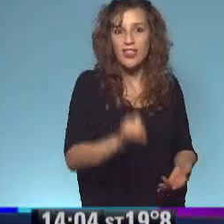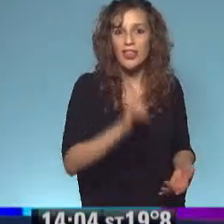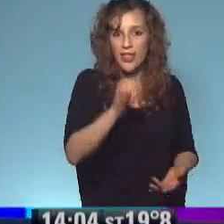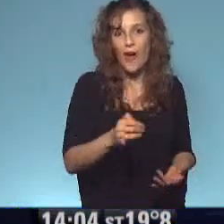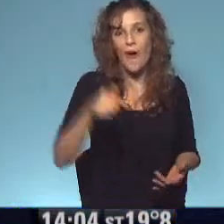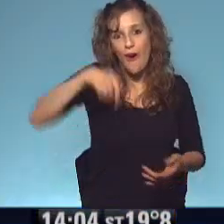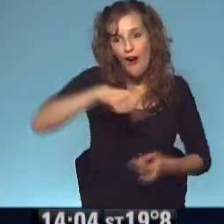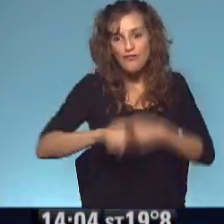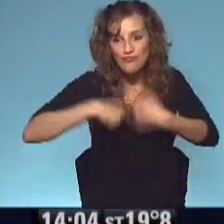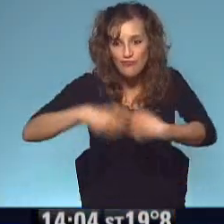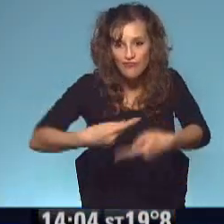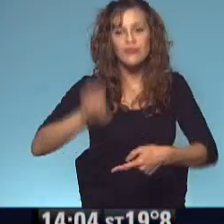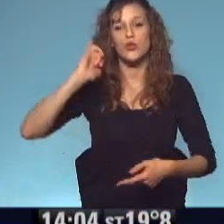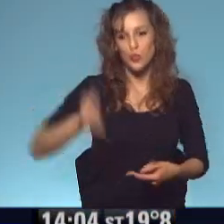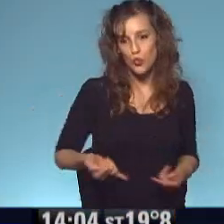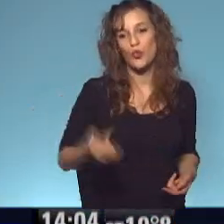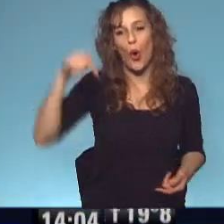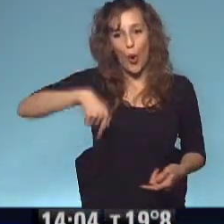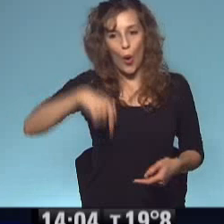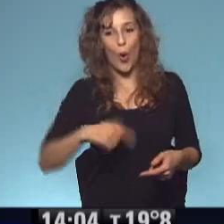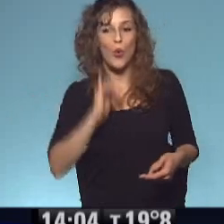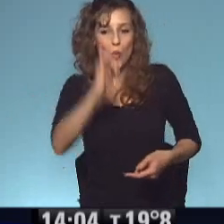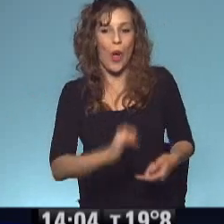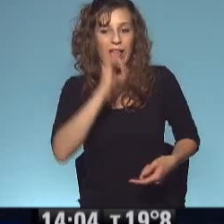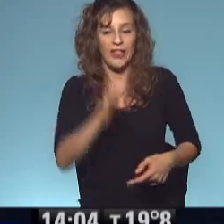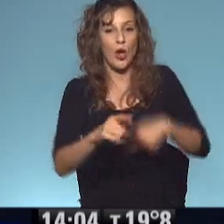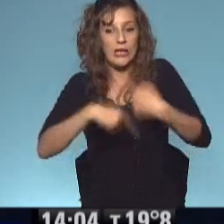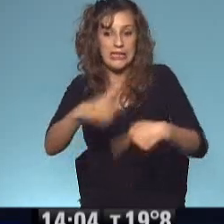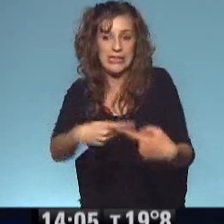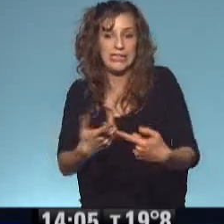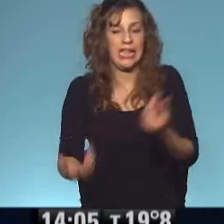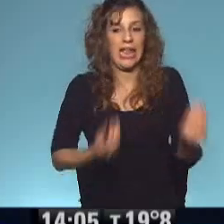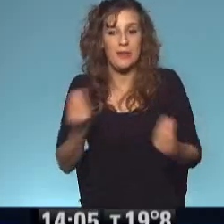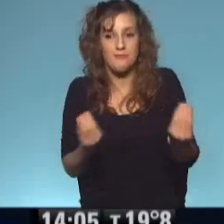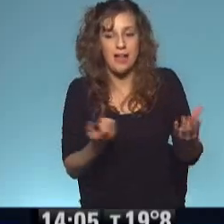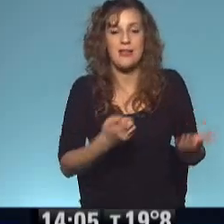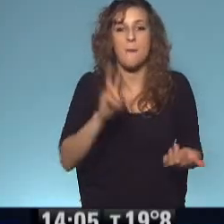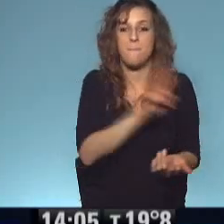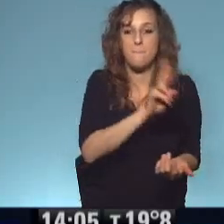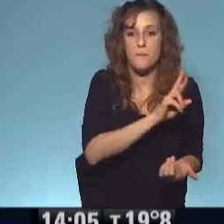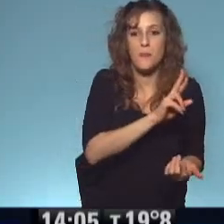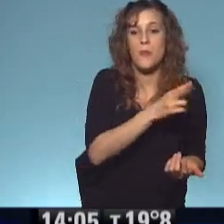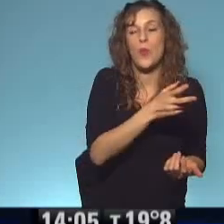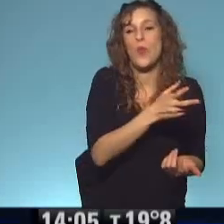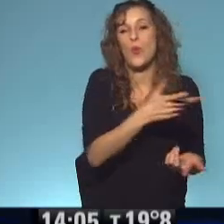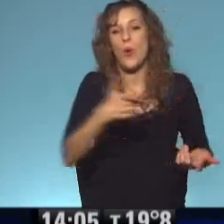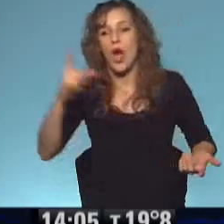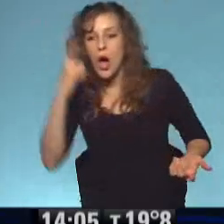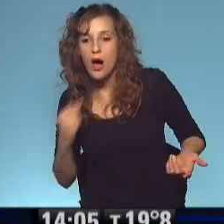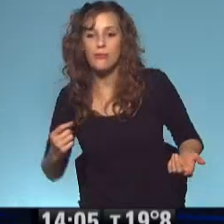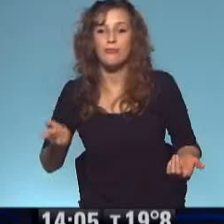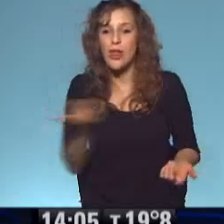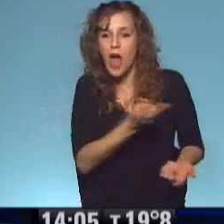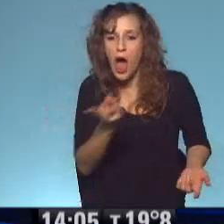terminamos. Hoy vamos a terminar el cuento, a ver qué pasa con Teresita, que está lejos, qué pasa con Santiago, que la extraña y que quiere llevar